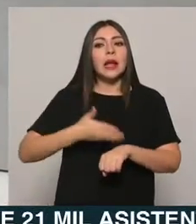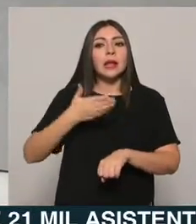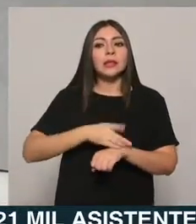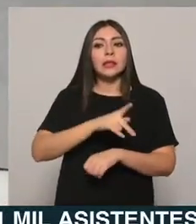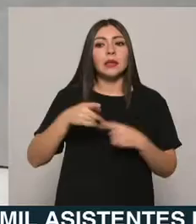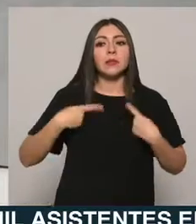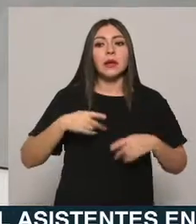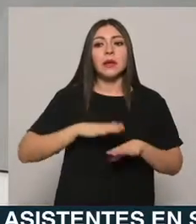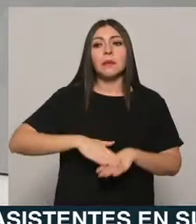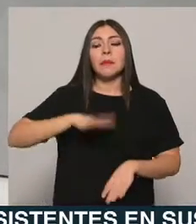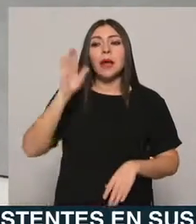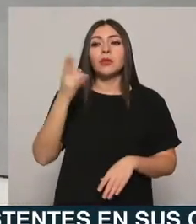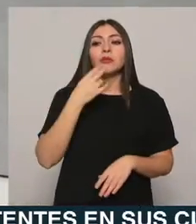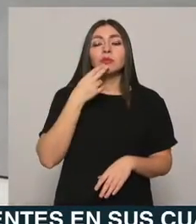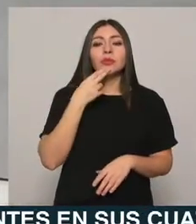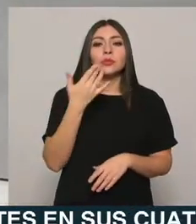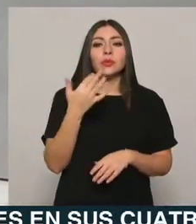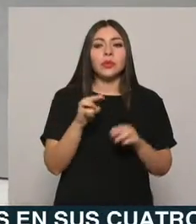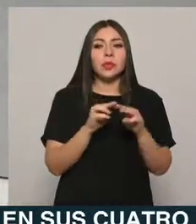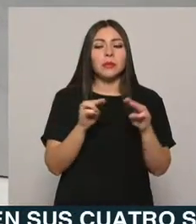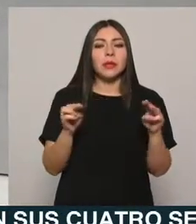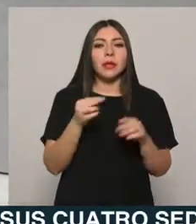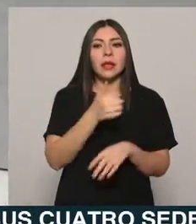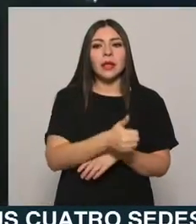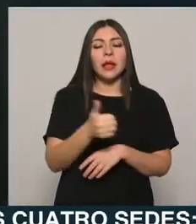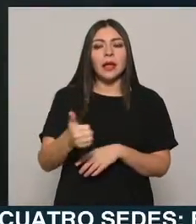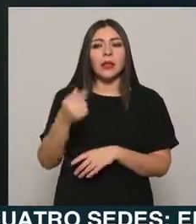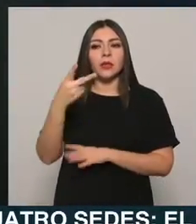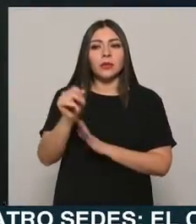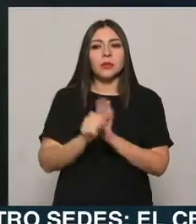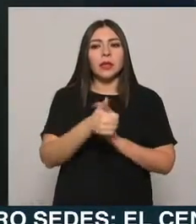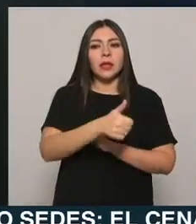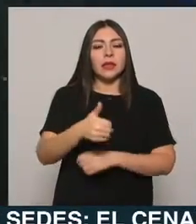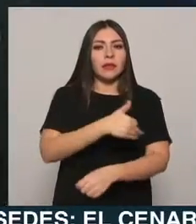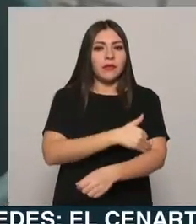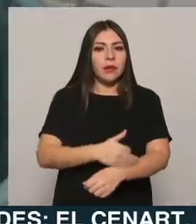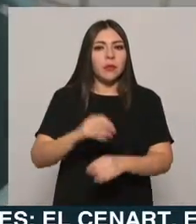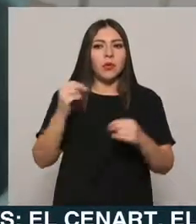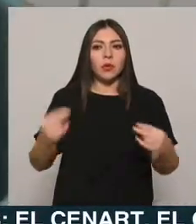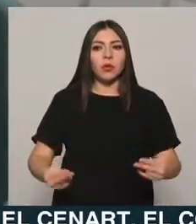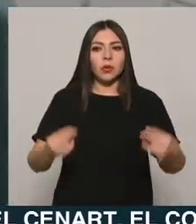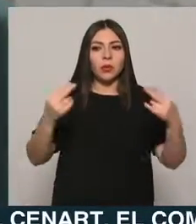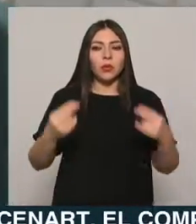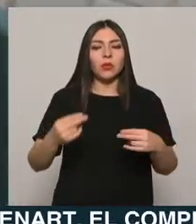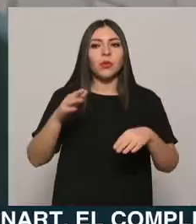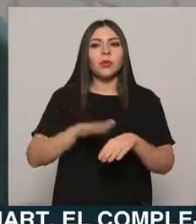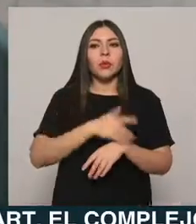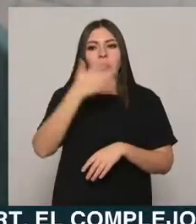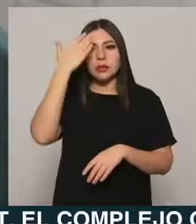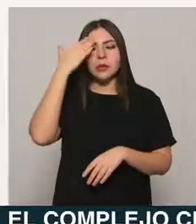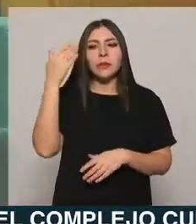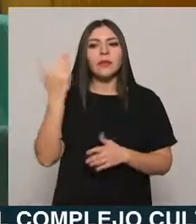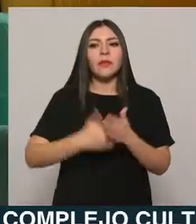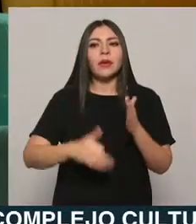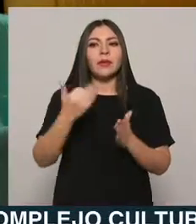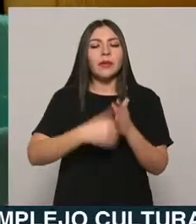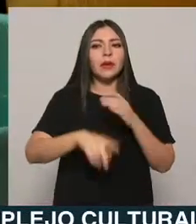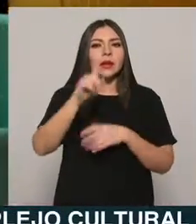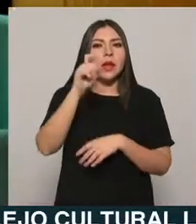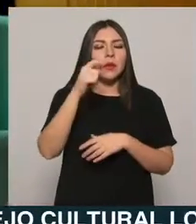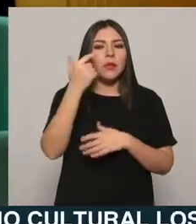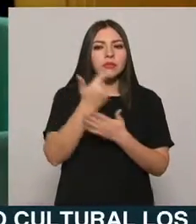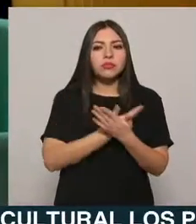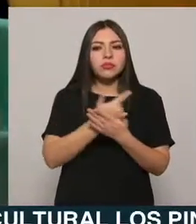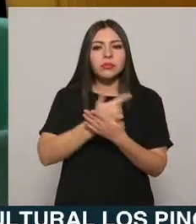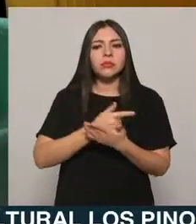mayores de 50 metros cúbicos de agua bimestrales por familia, predio o comercio para enfrentar la falta de disponibilidad. El integrante